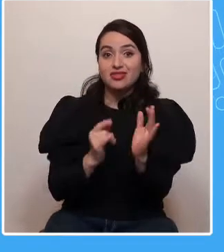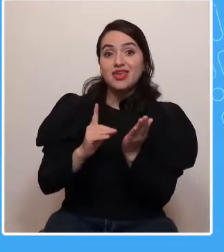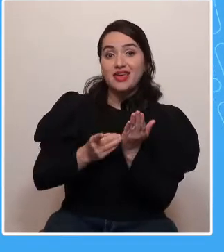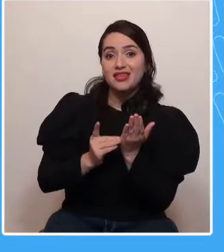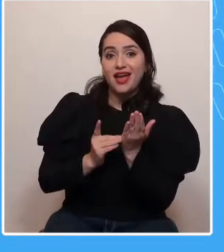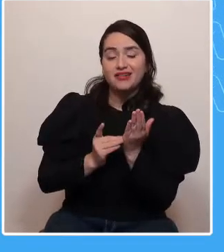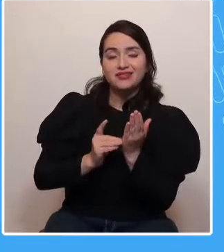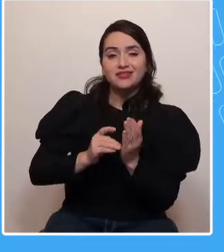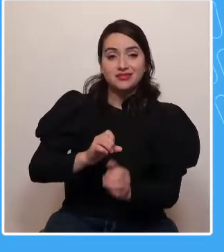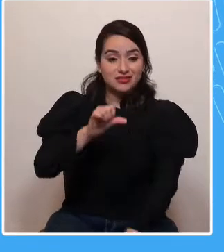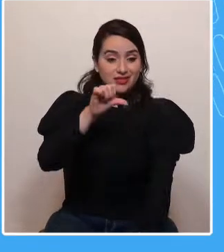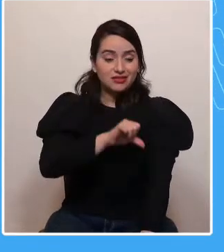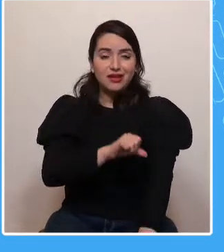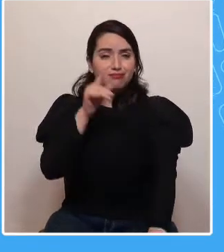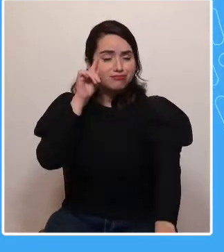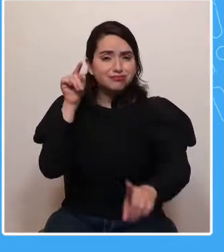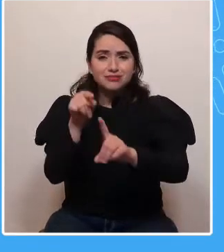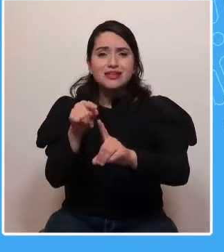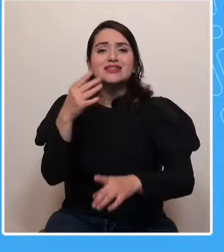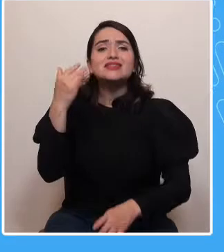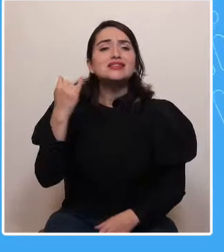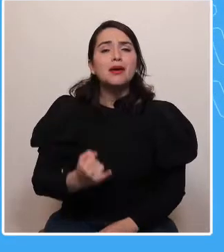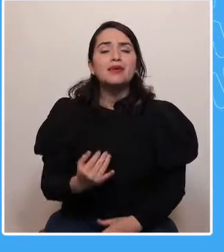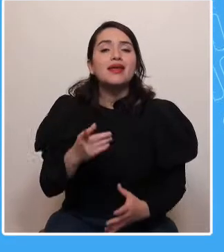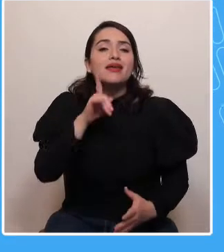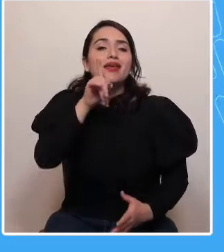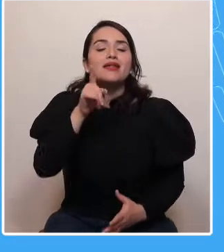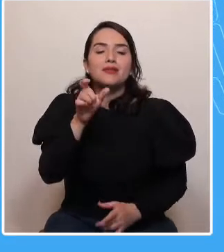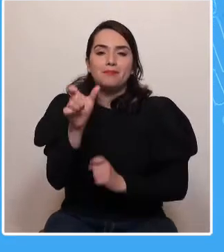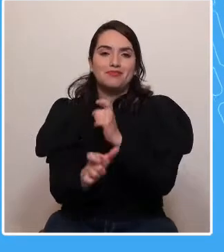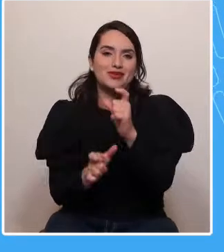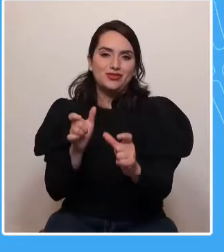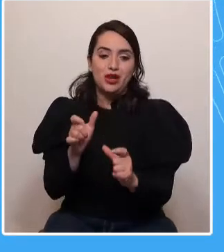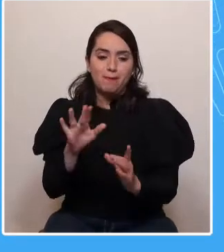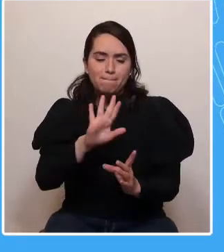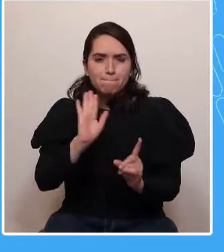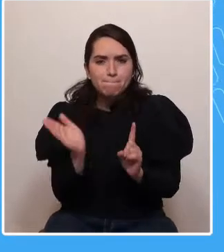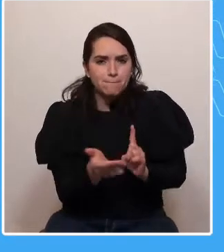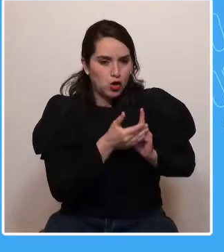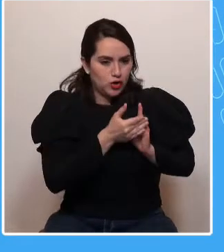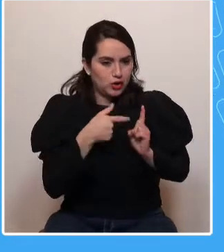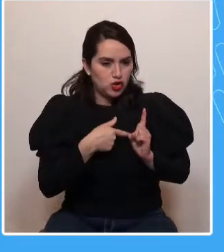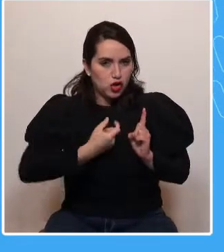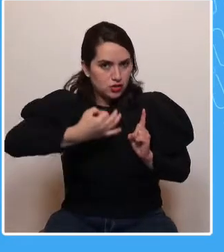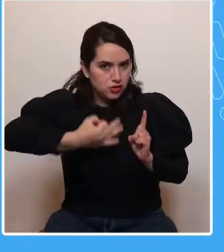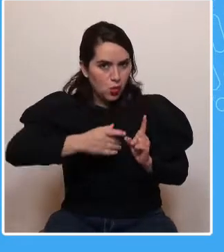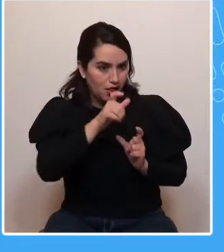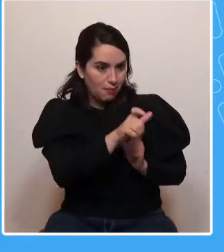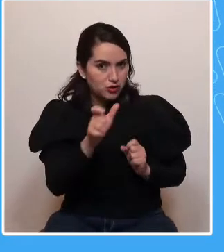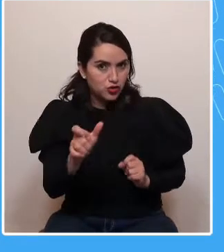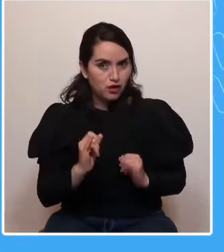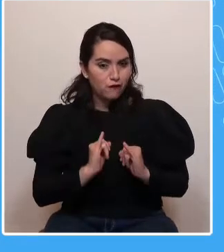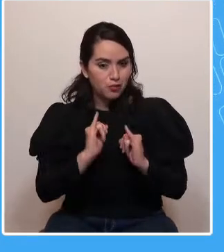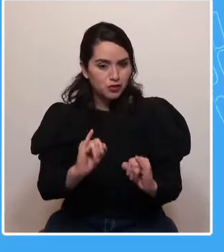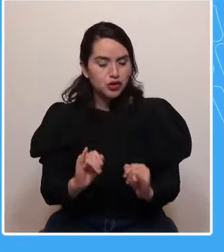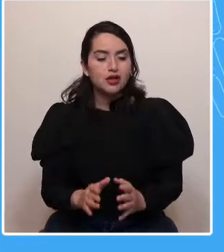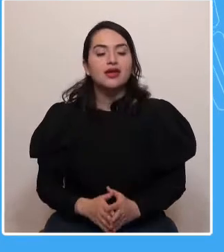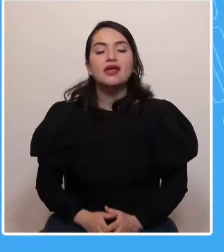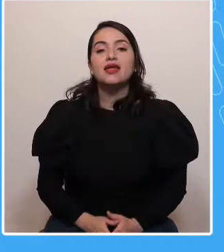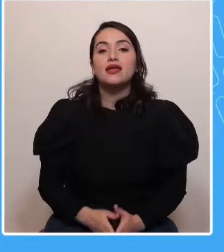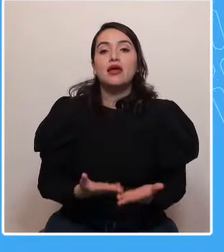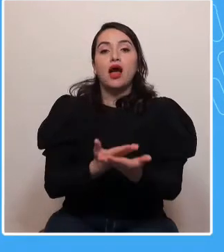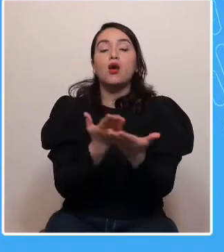siempre serán las personas. Y para su protección y seguridad, esta comisión dispone ante